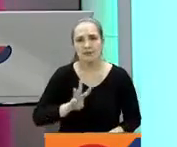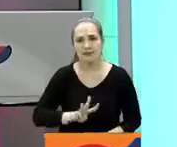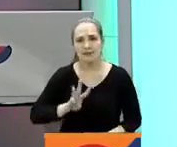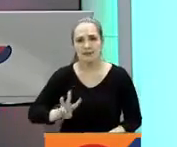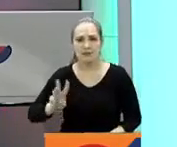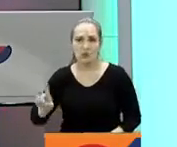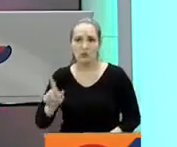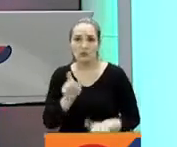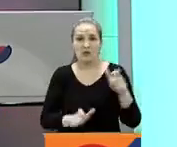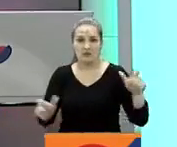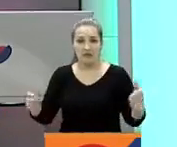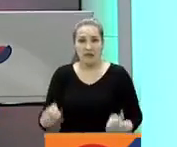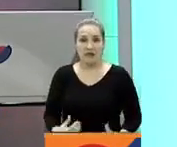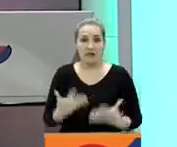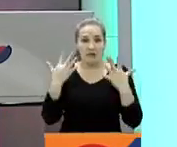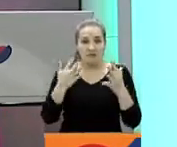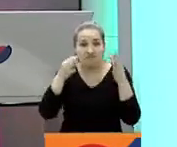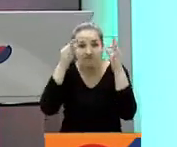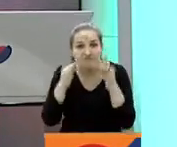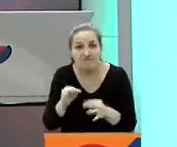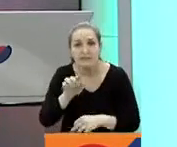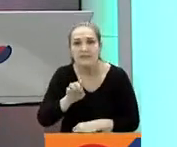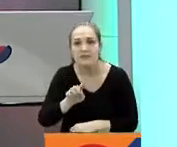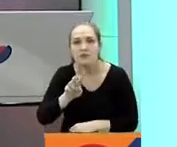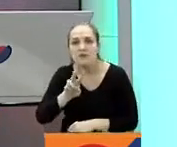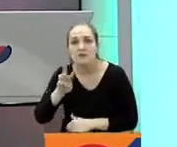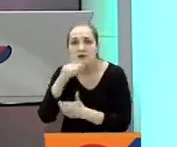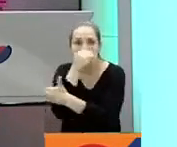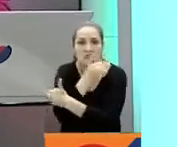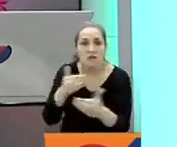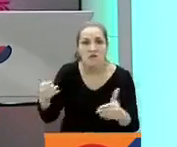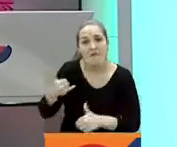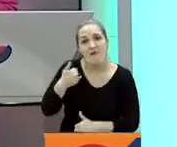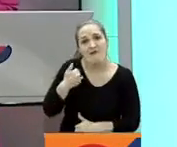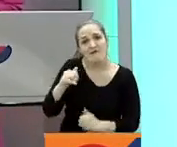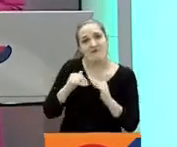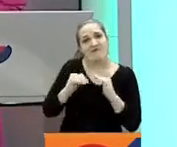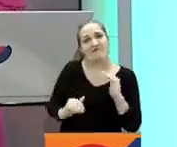331 afectados, de los cuales 123 son menores de edad.